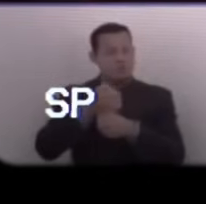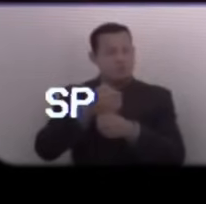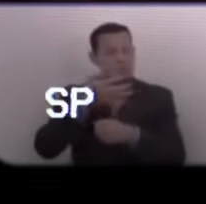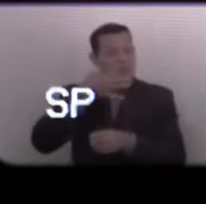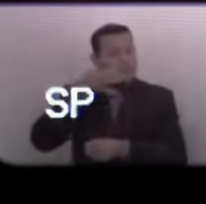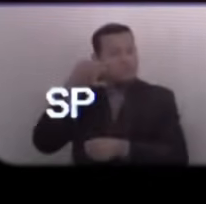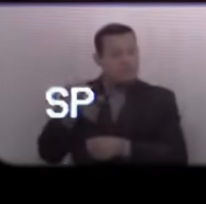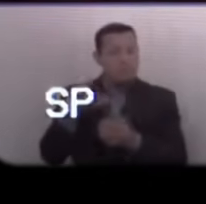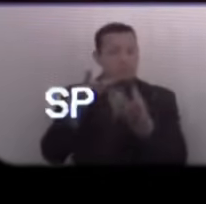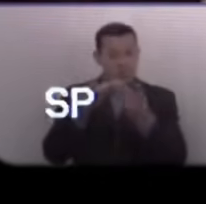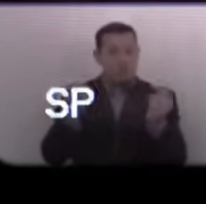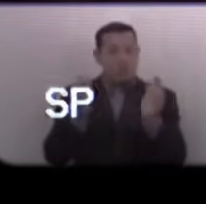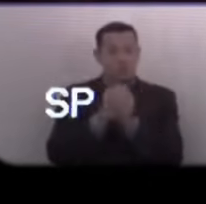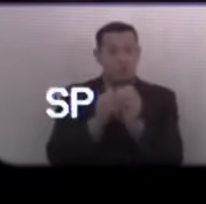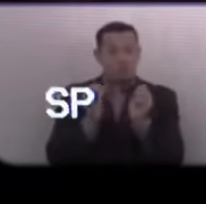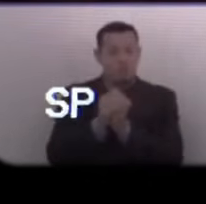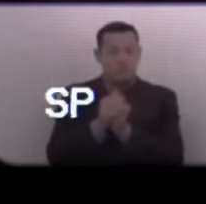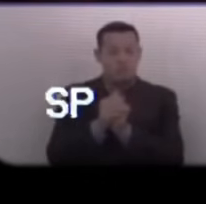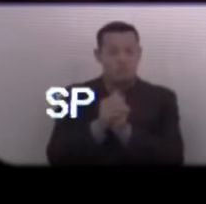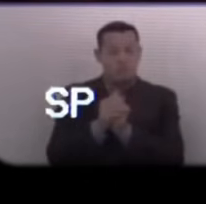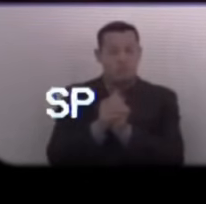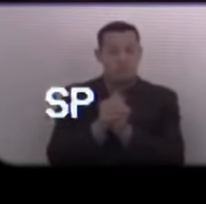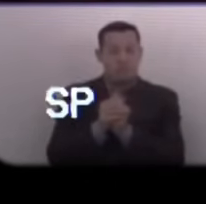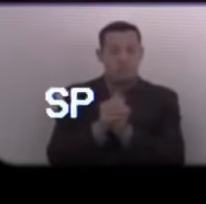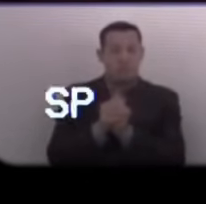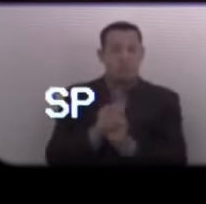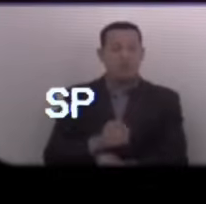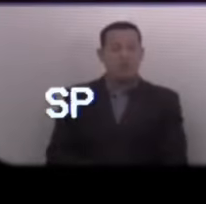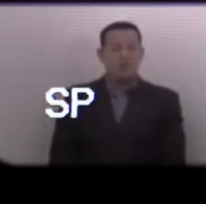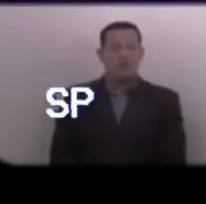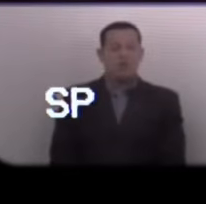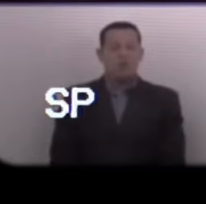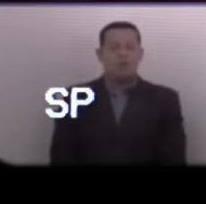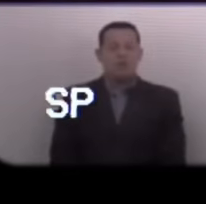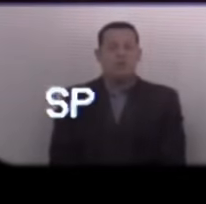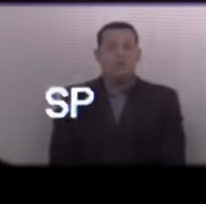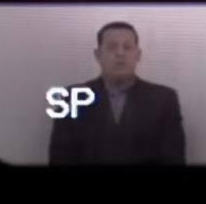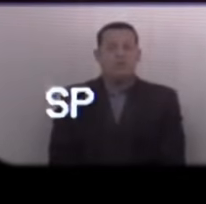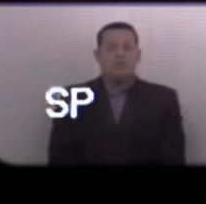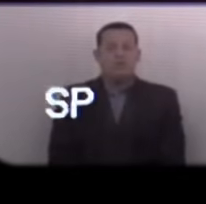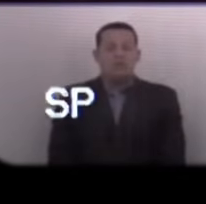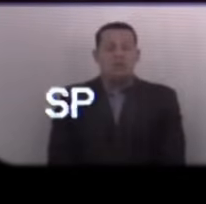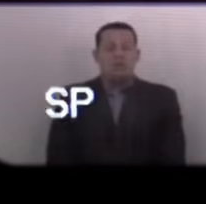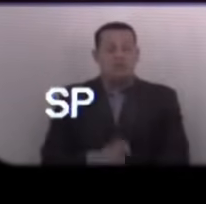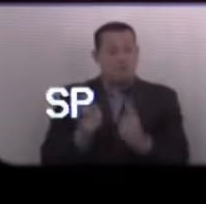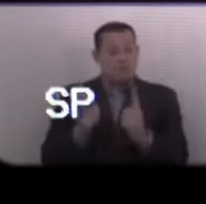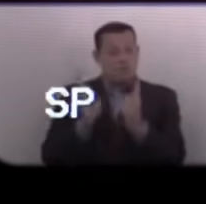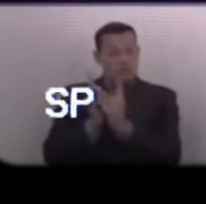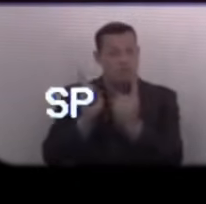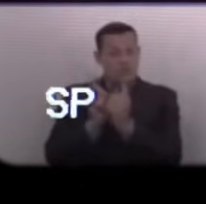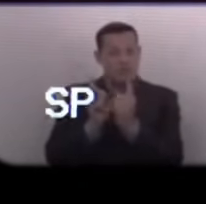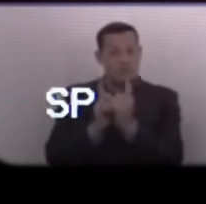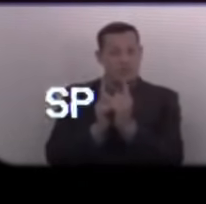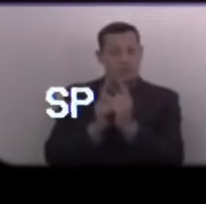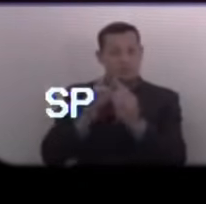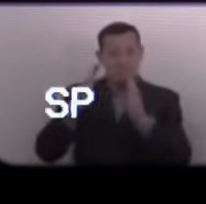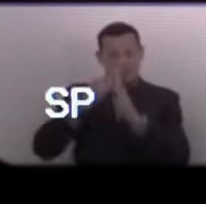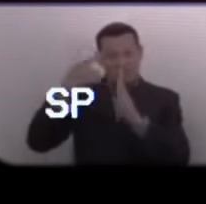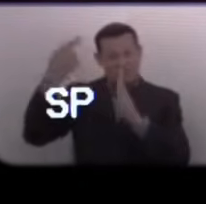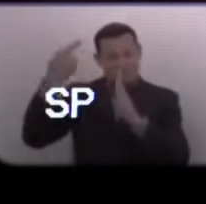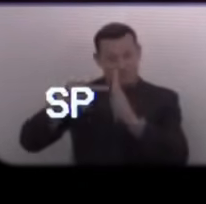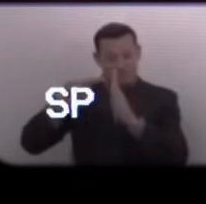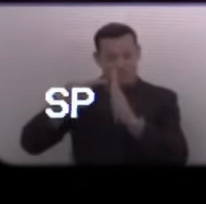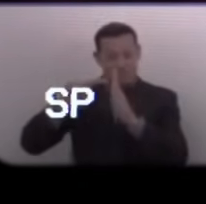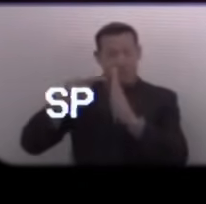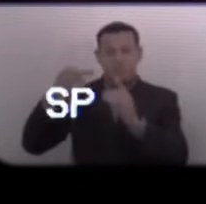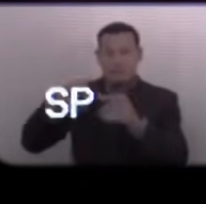si se resuelve el problema solamente con ello. que nos encontremos además en un régimen de excepción y que